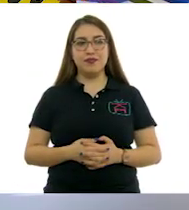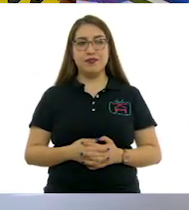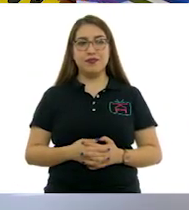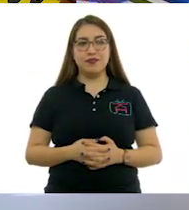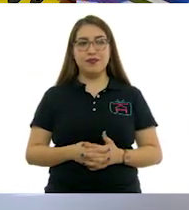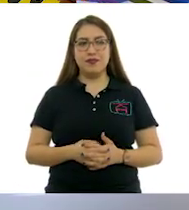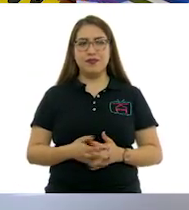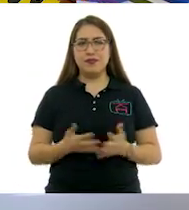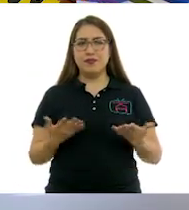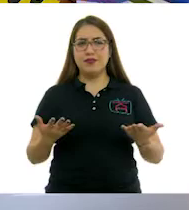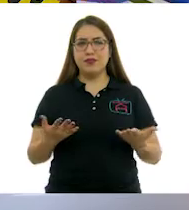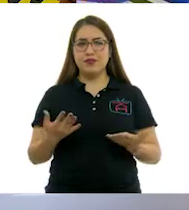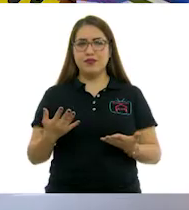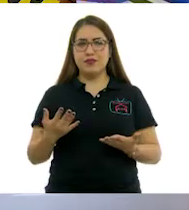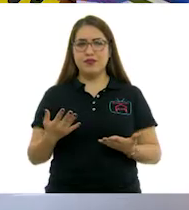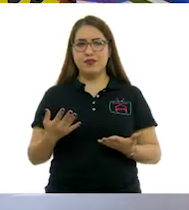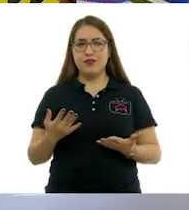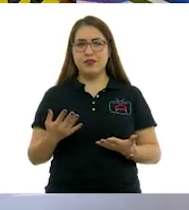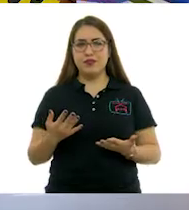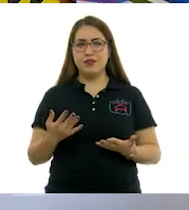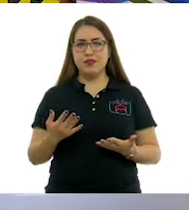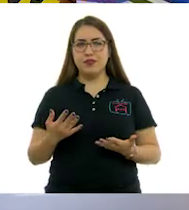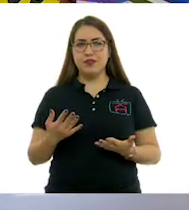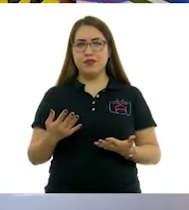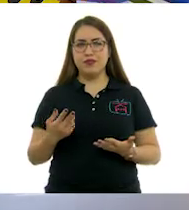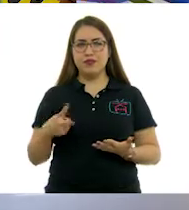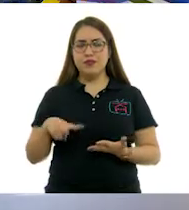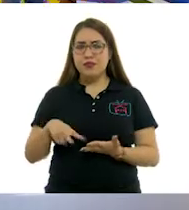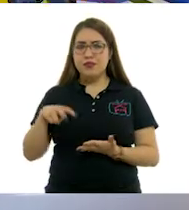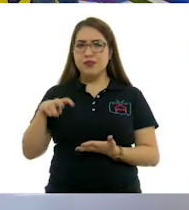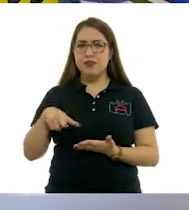Y ahora le va a dar la vuelta.